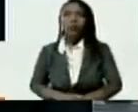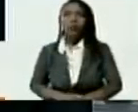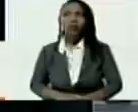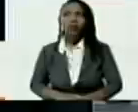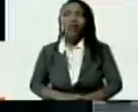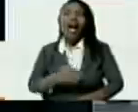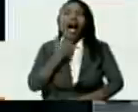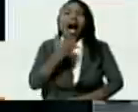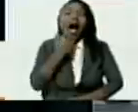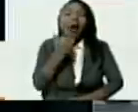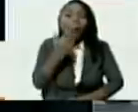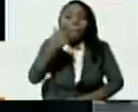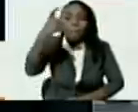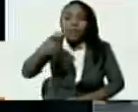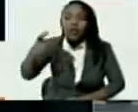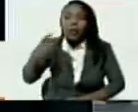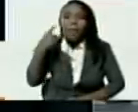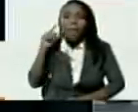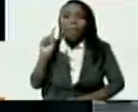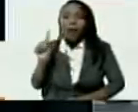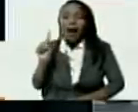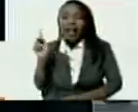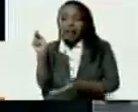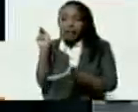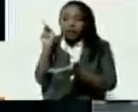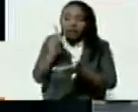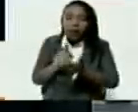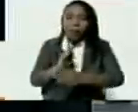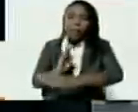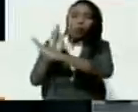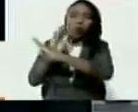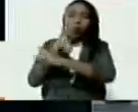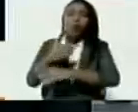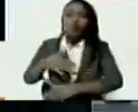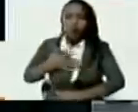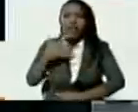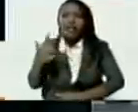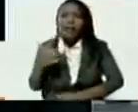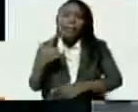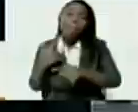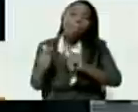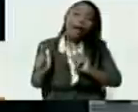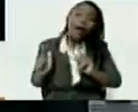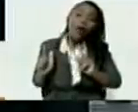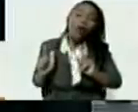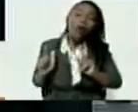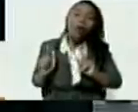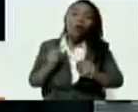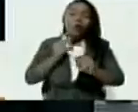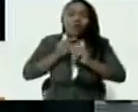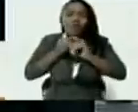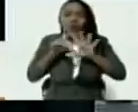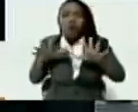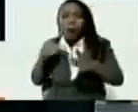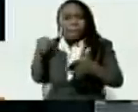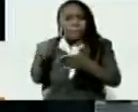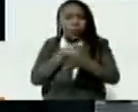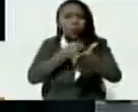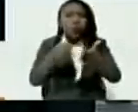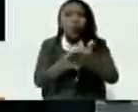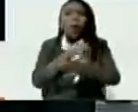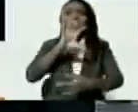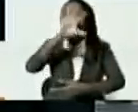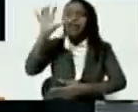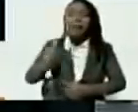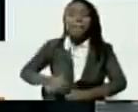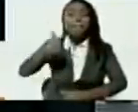Alguien pudiera decir para evitar la llegada del virus, pero siendo una pandemia que ha atacado los países más